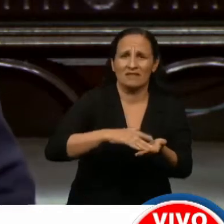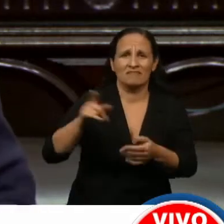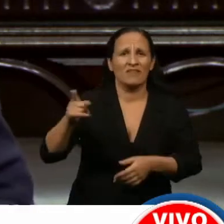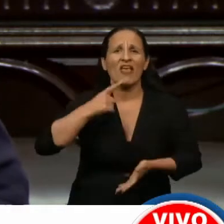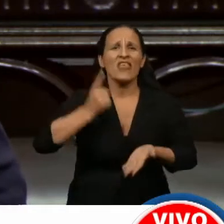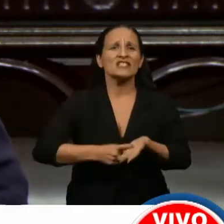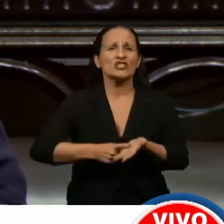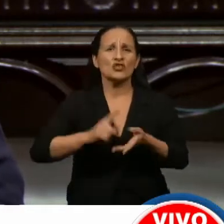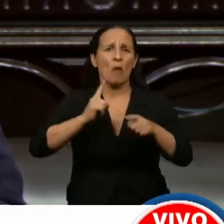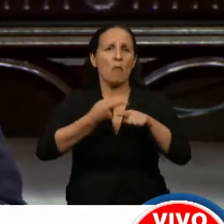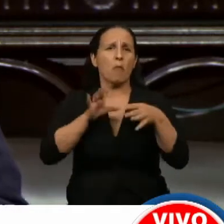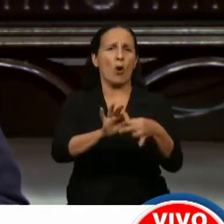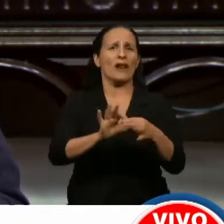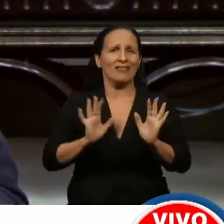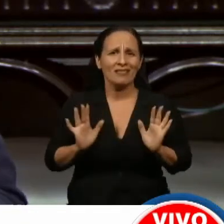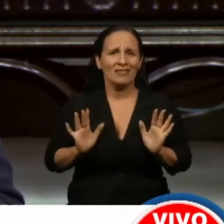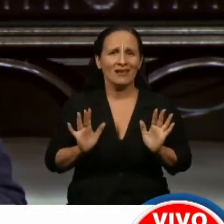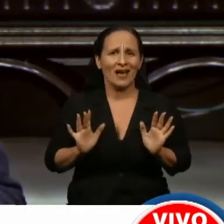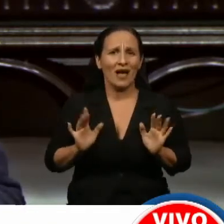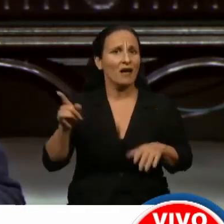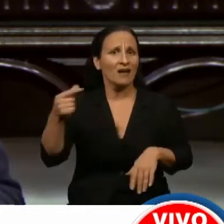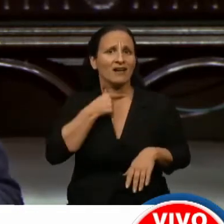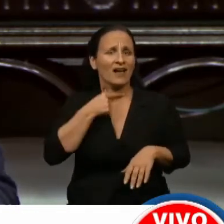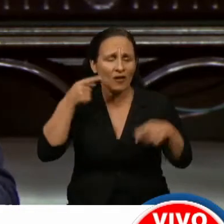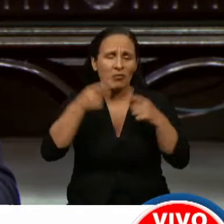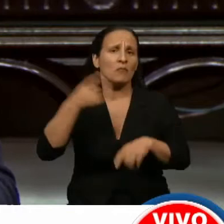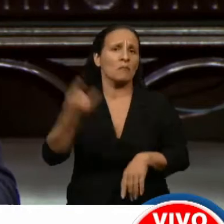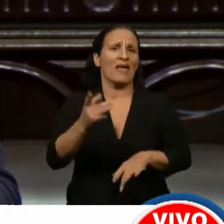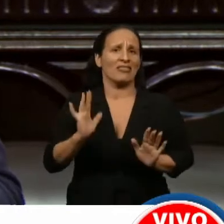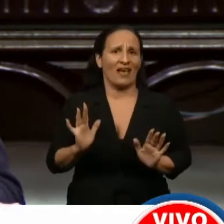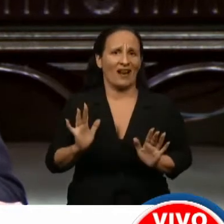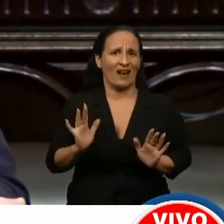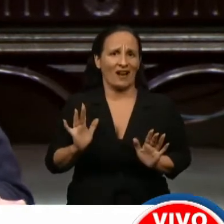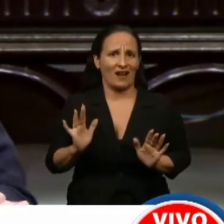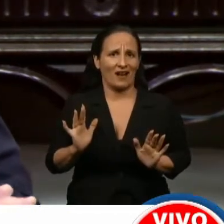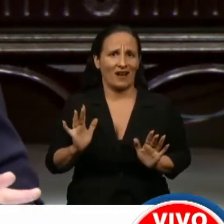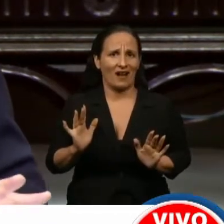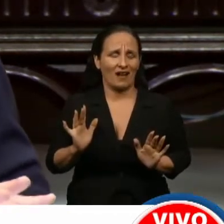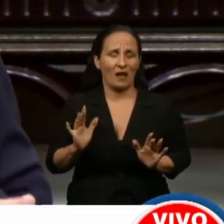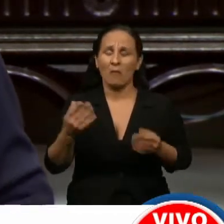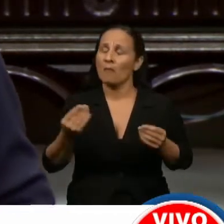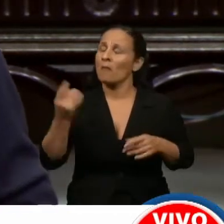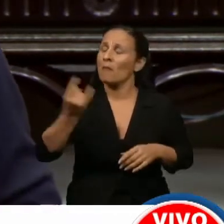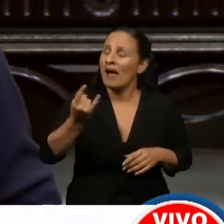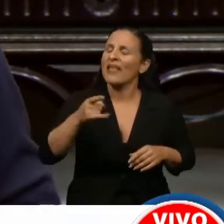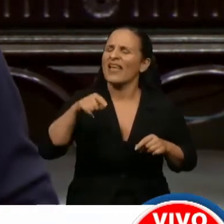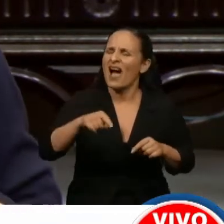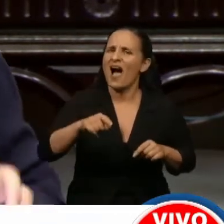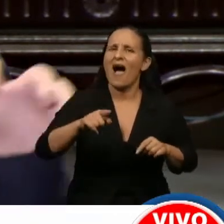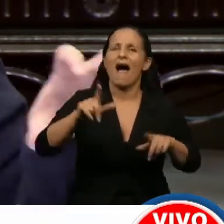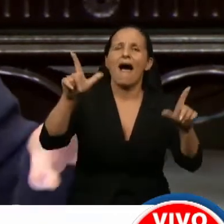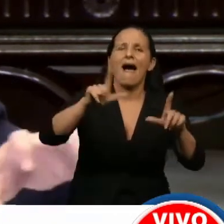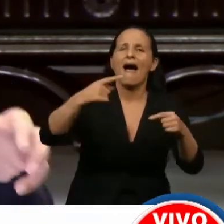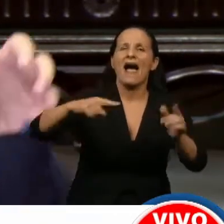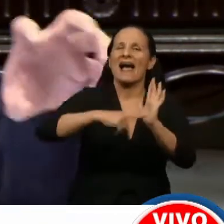decisión política que tenía que ver con mentir y contener a los medios porteños, que han